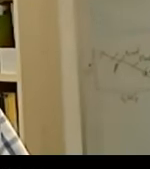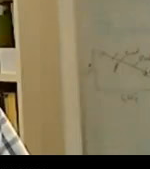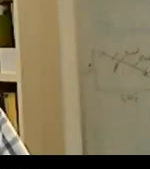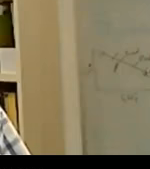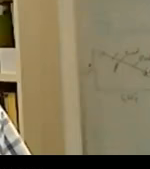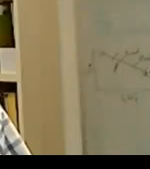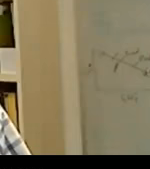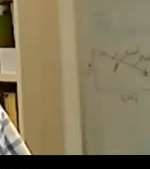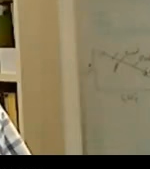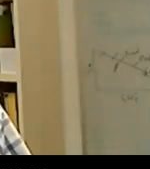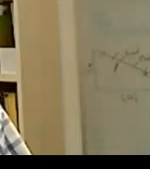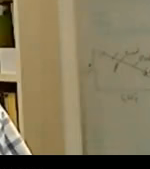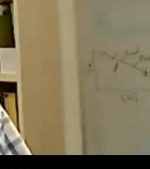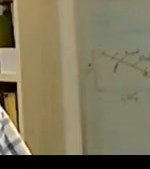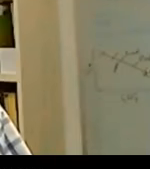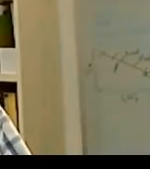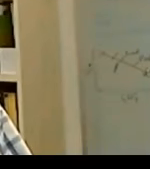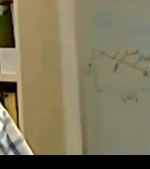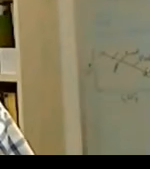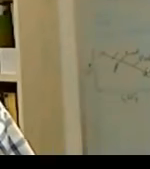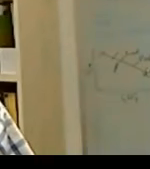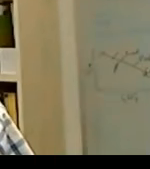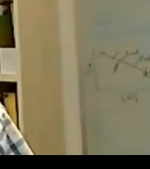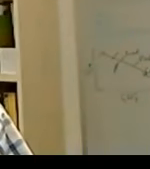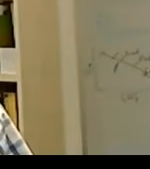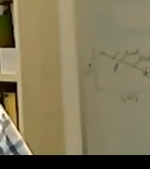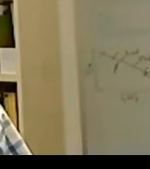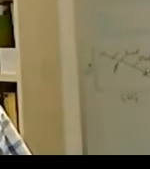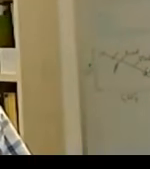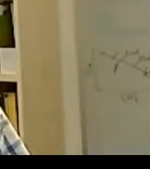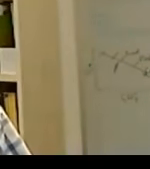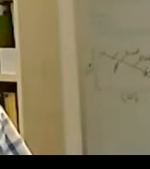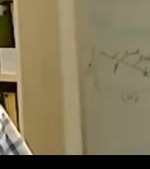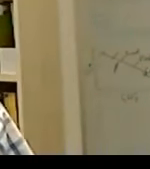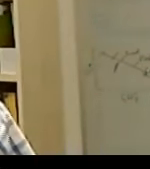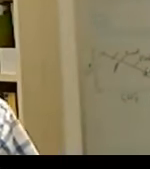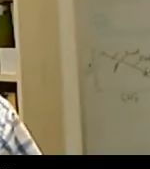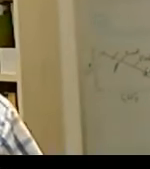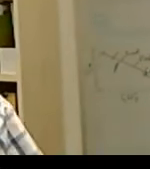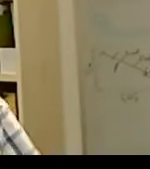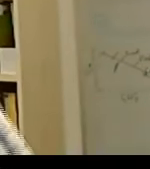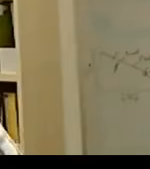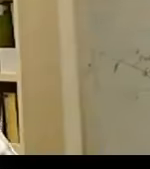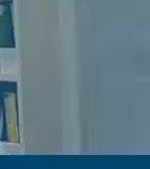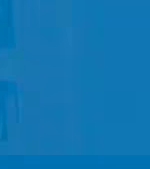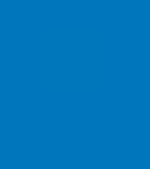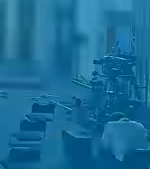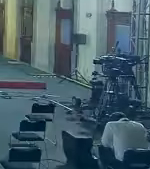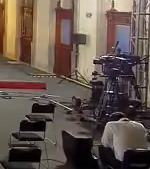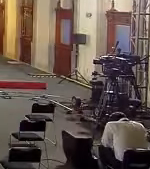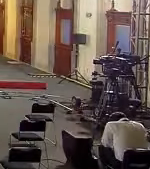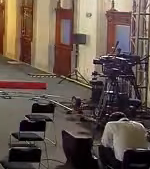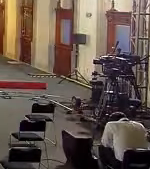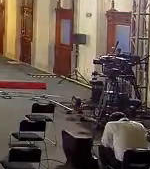it, happening in our countries so that we can get better food policies. So muchas gracias for your